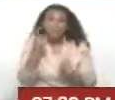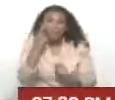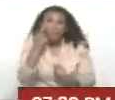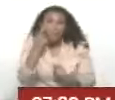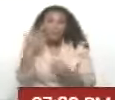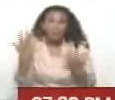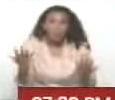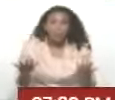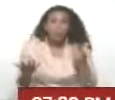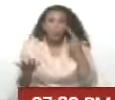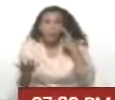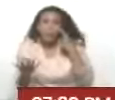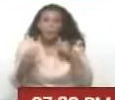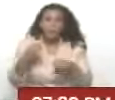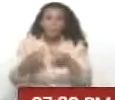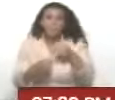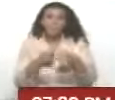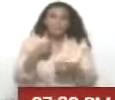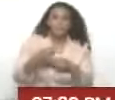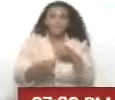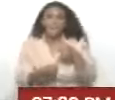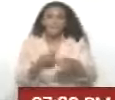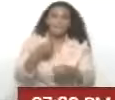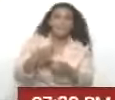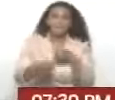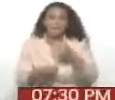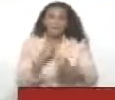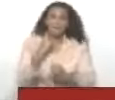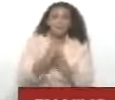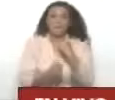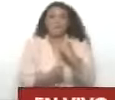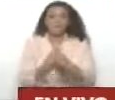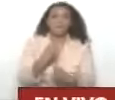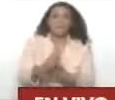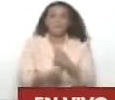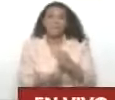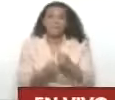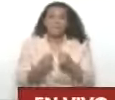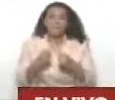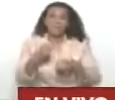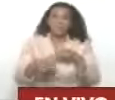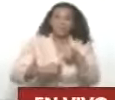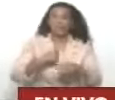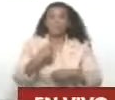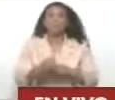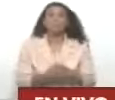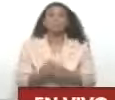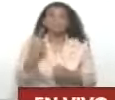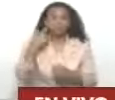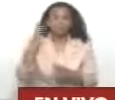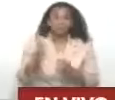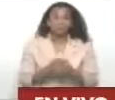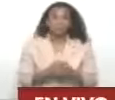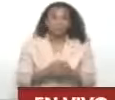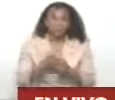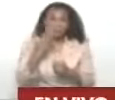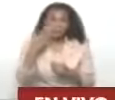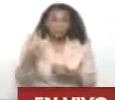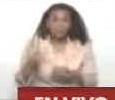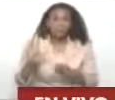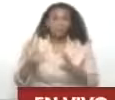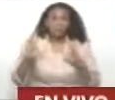Y empezamos a trotar, a correr, pim, pum, hasta pam. Regaló el sombrero, recuerdo.